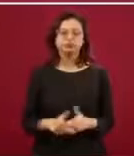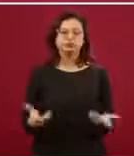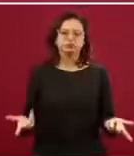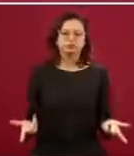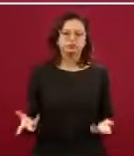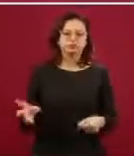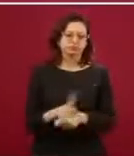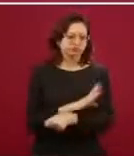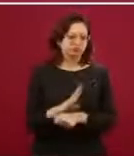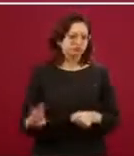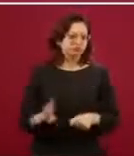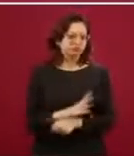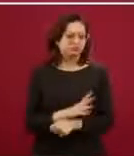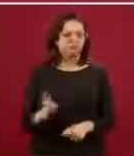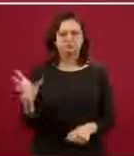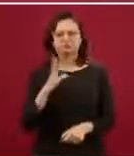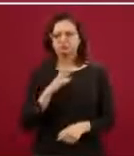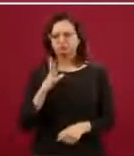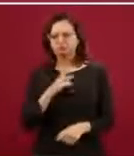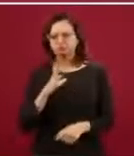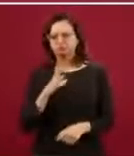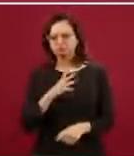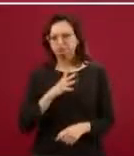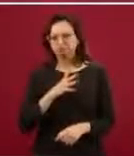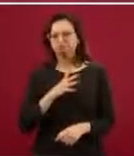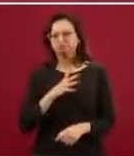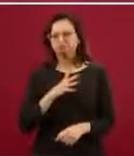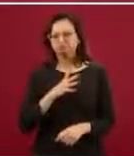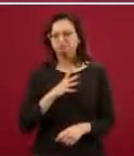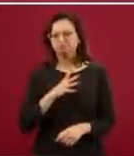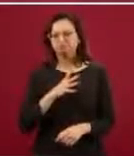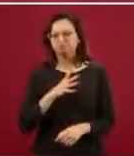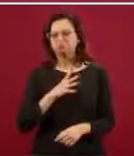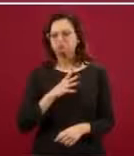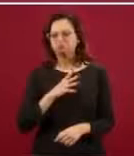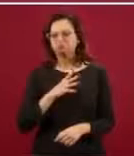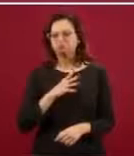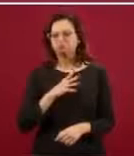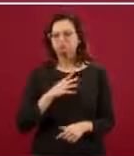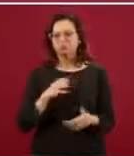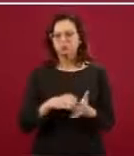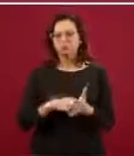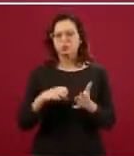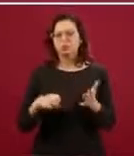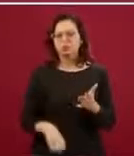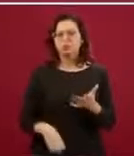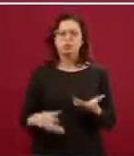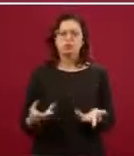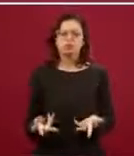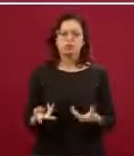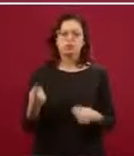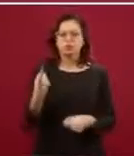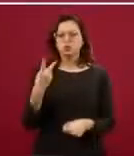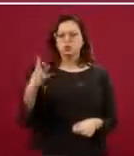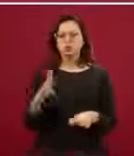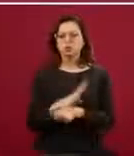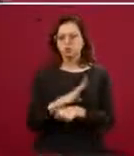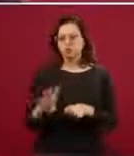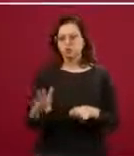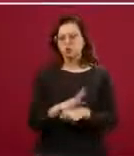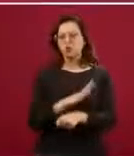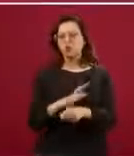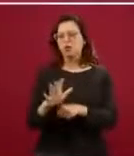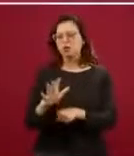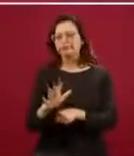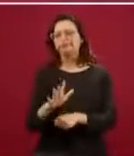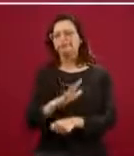ventajas. Una ventaja precisamente es el que ya se aprobó en los